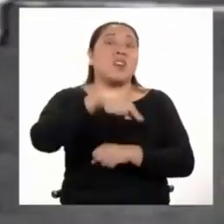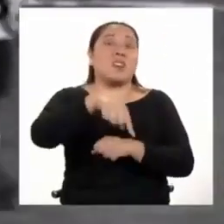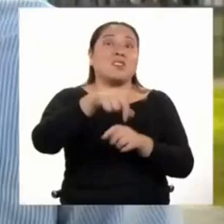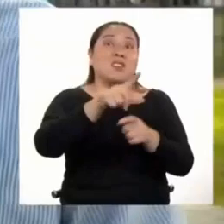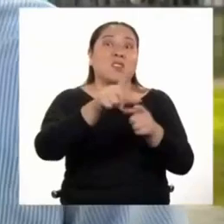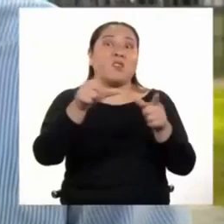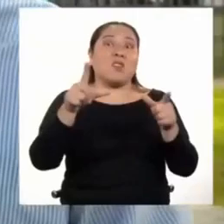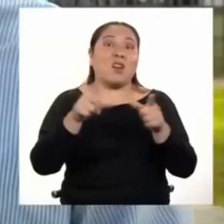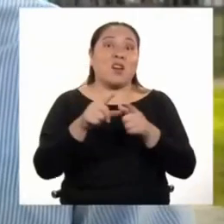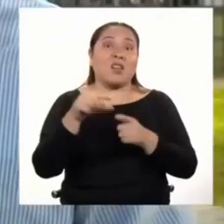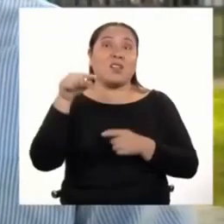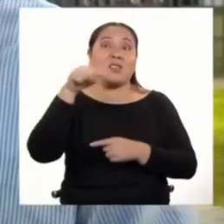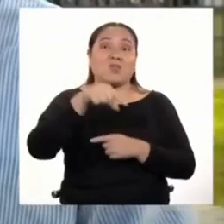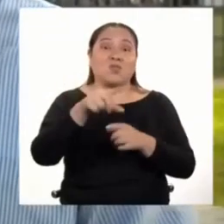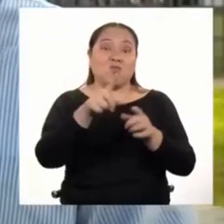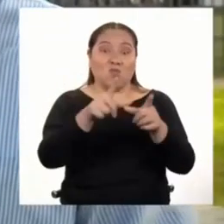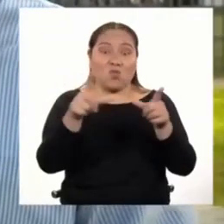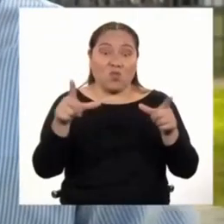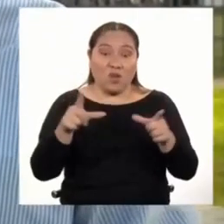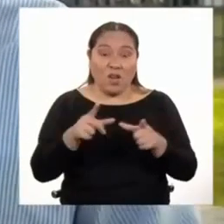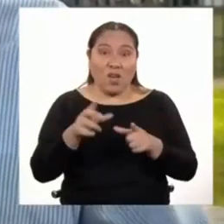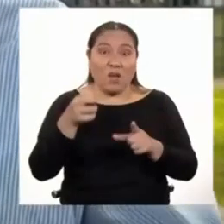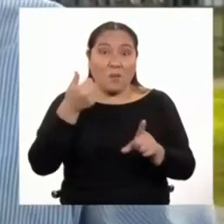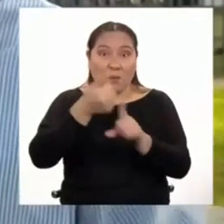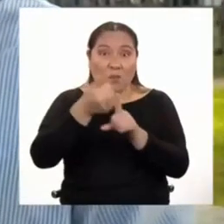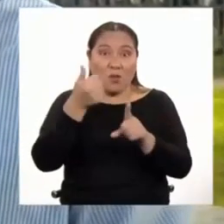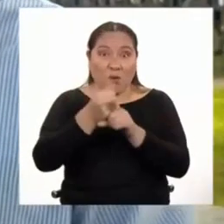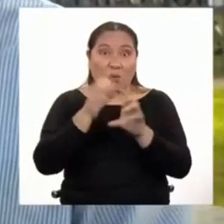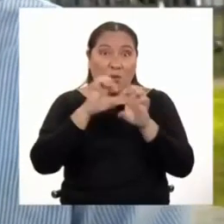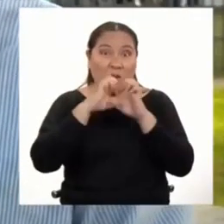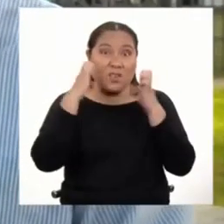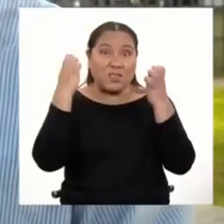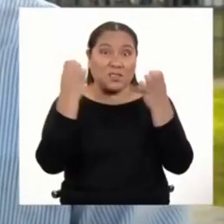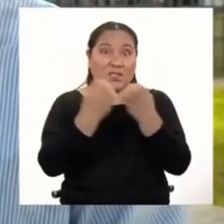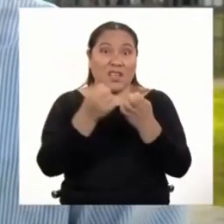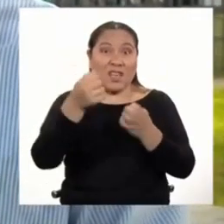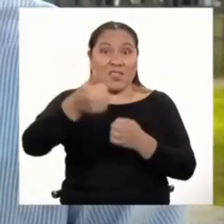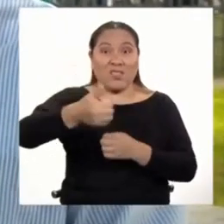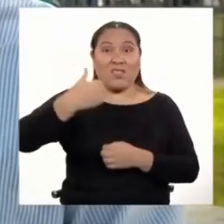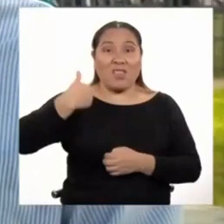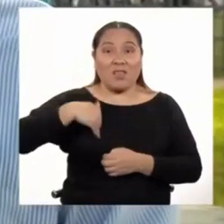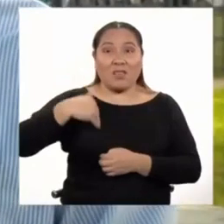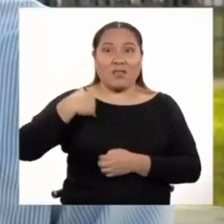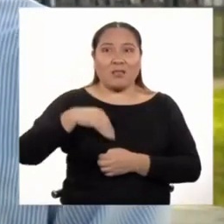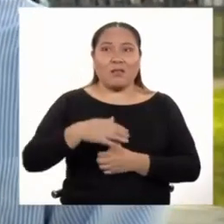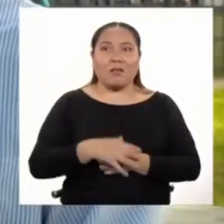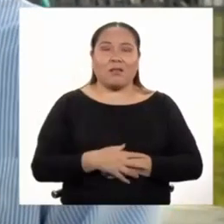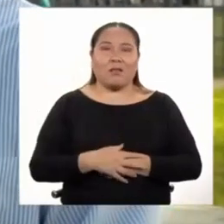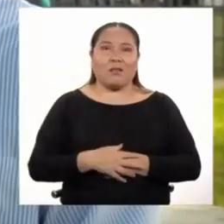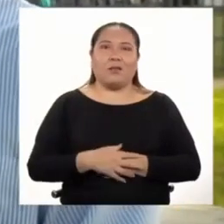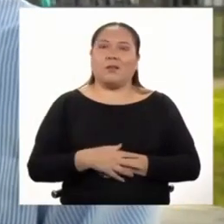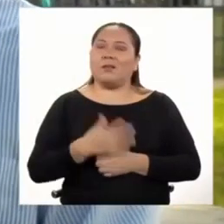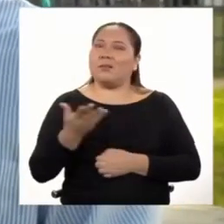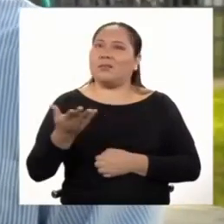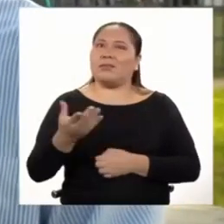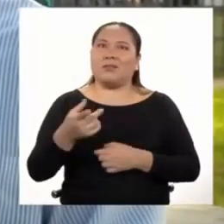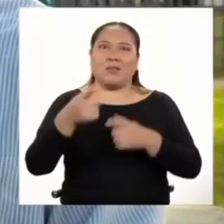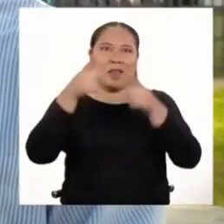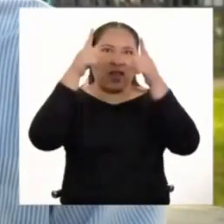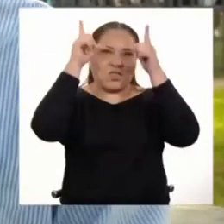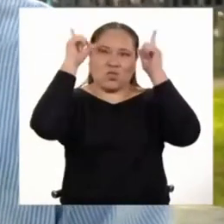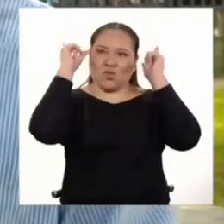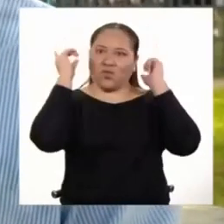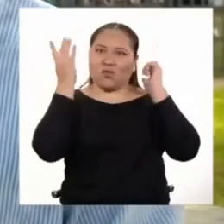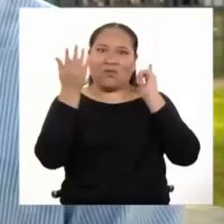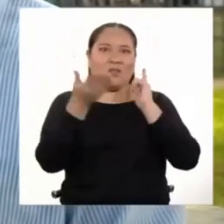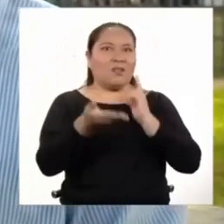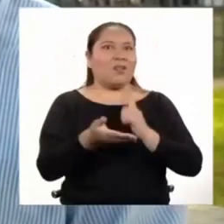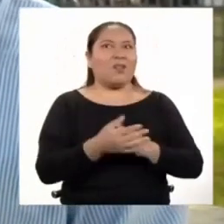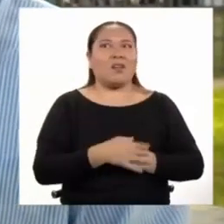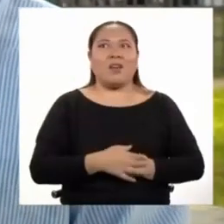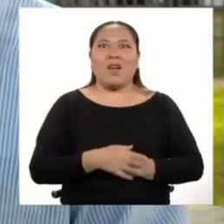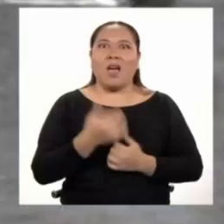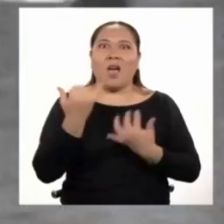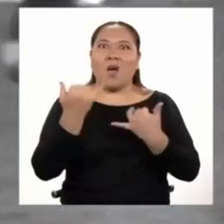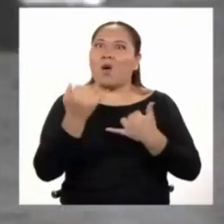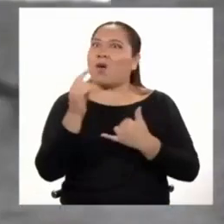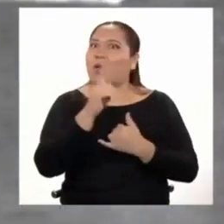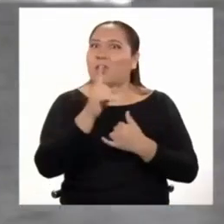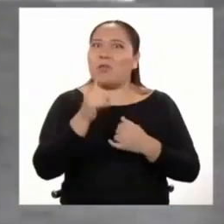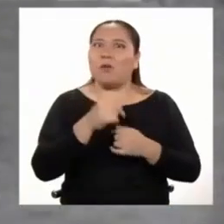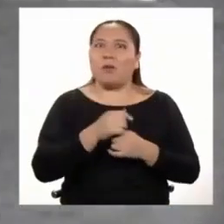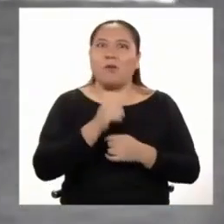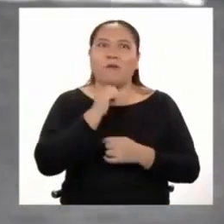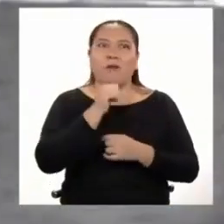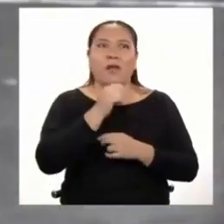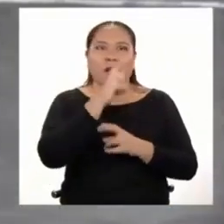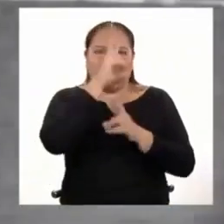la Bombonera de la manera más fresca que uno puede conceder, que puede ocurrir en una cancha. Creo que eso no lo haría hoy día nadie. Sigue